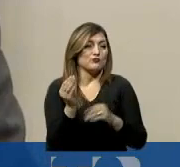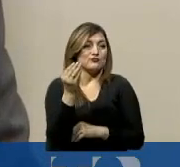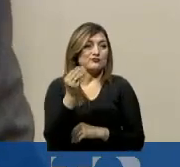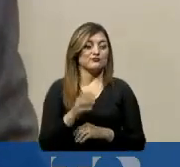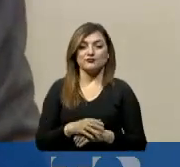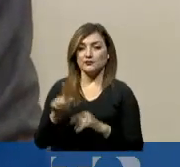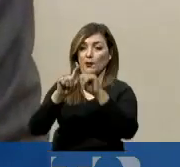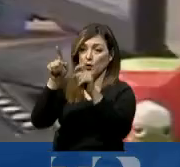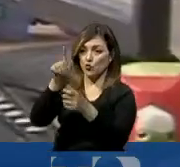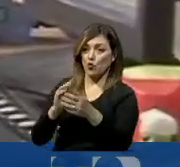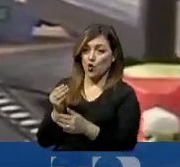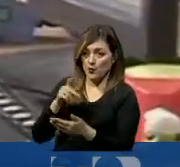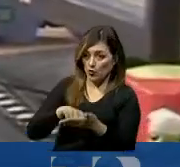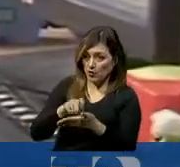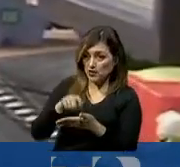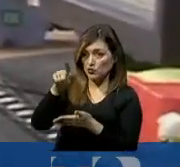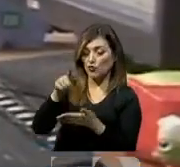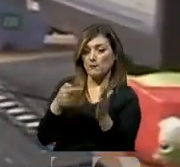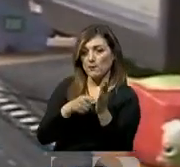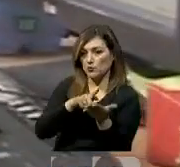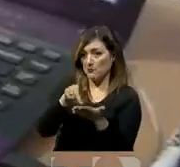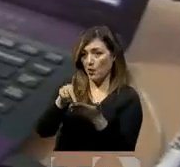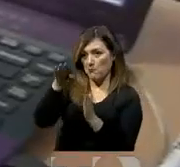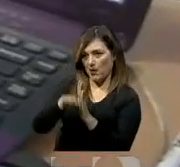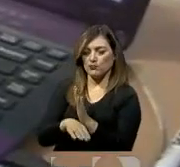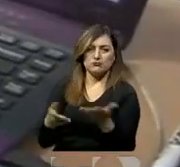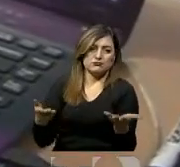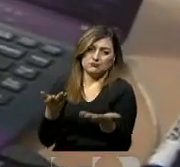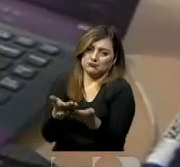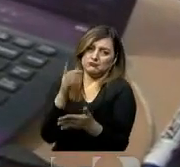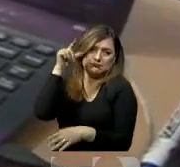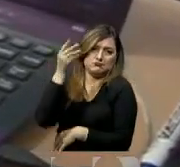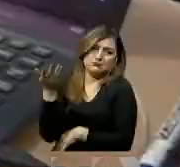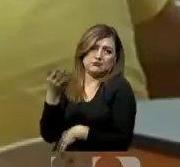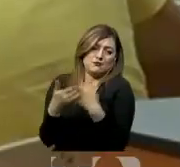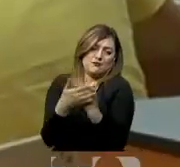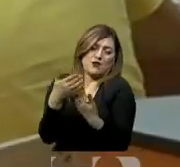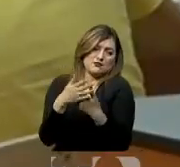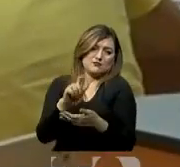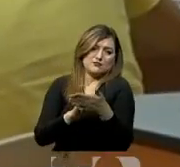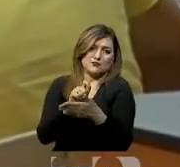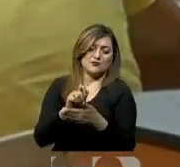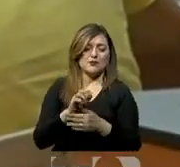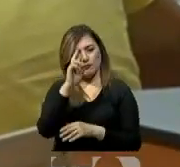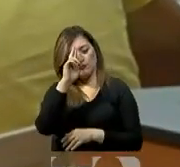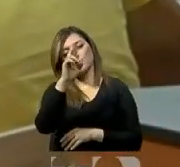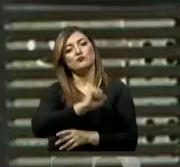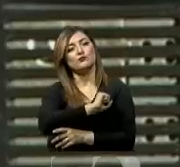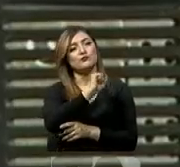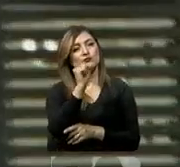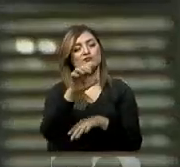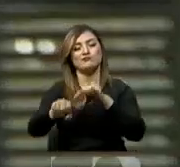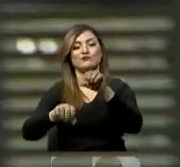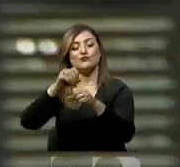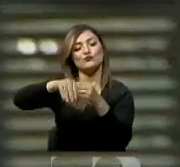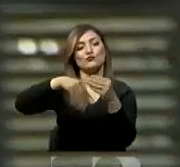disminución en el pago de impuesto a la renta. Esto ligado a una reforma laboral que facilite la contratación sin desconocer derechos y a la atracción de inversiones